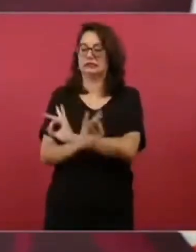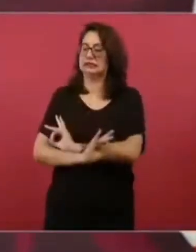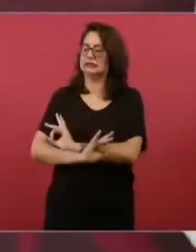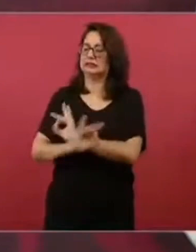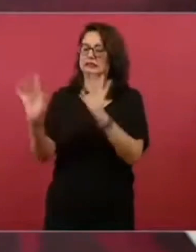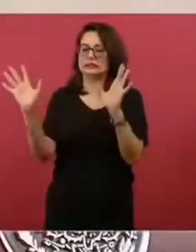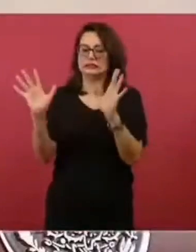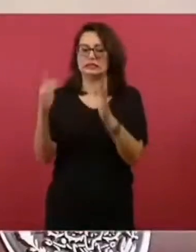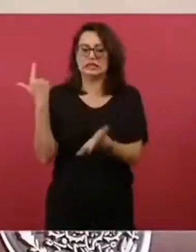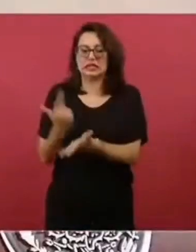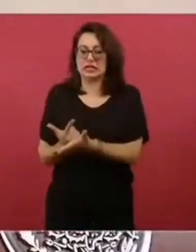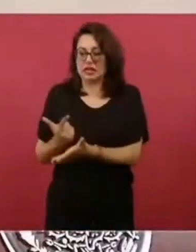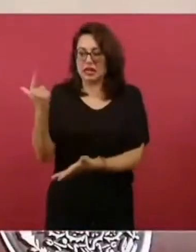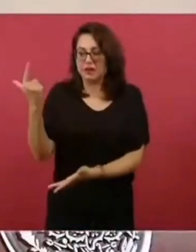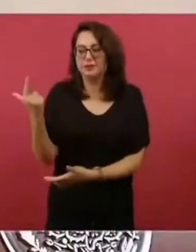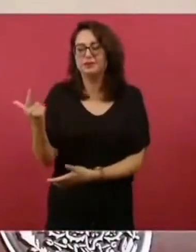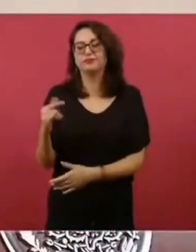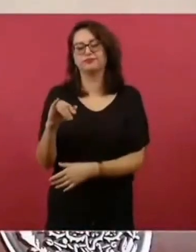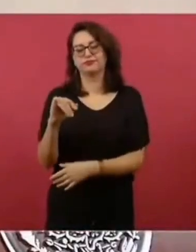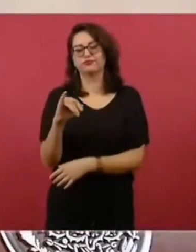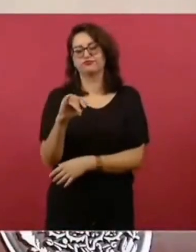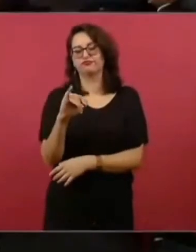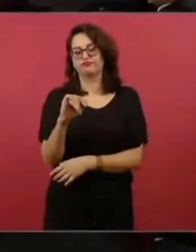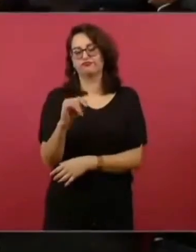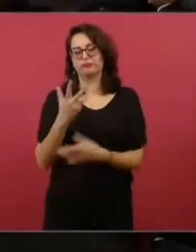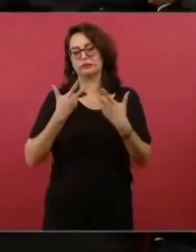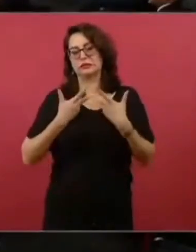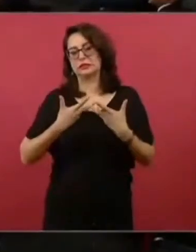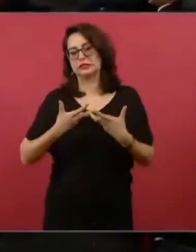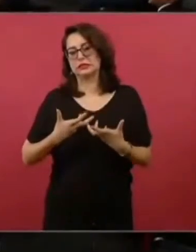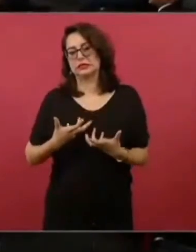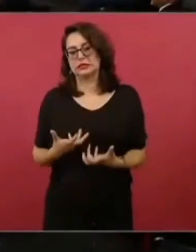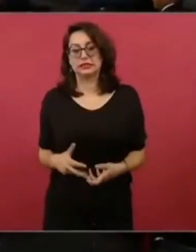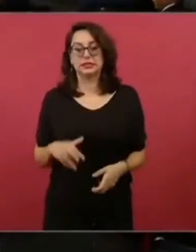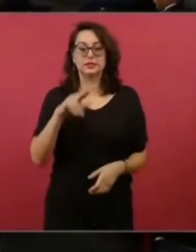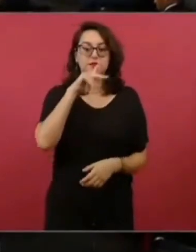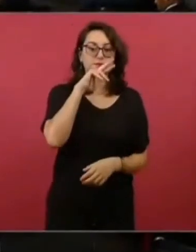causa preocupación. Y los